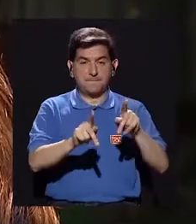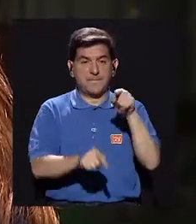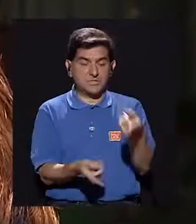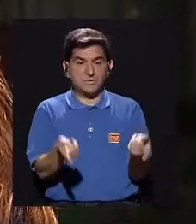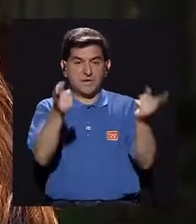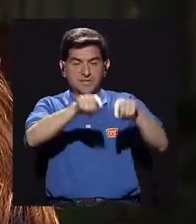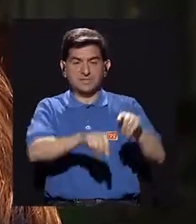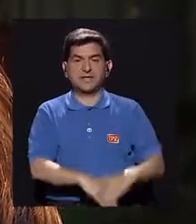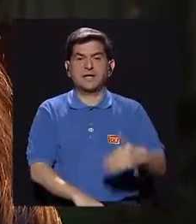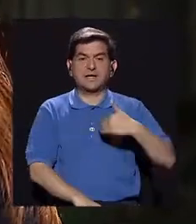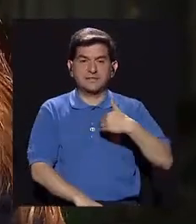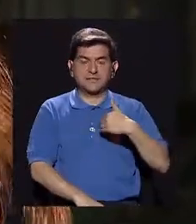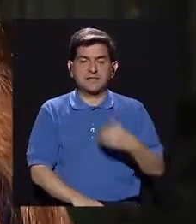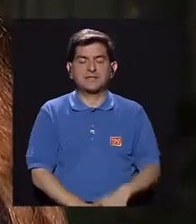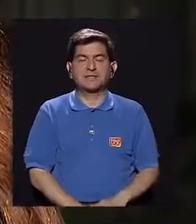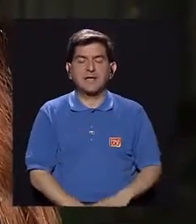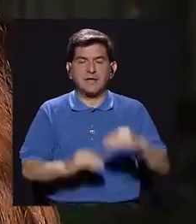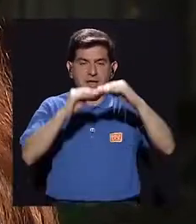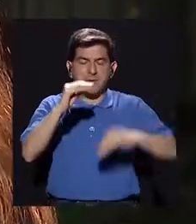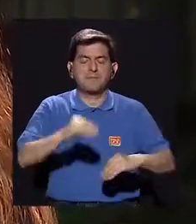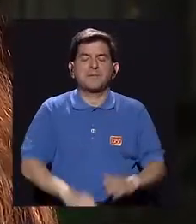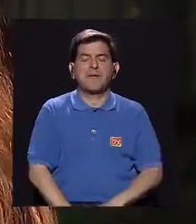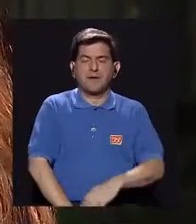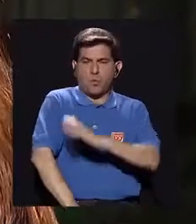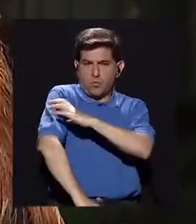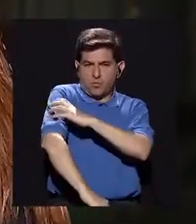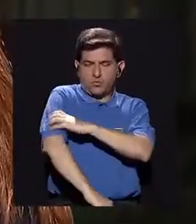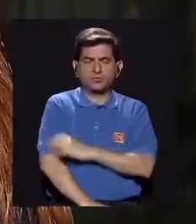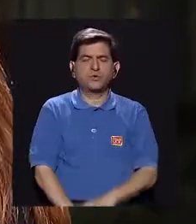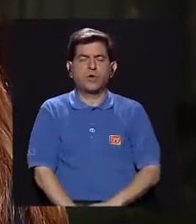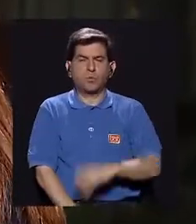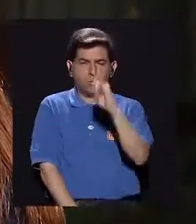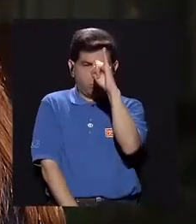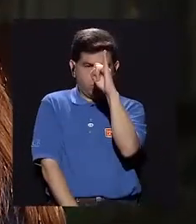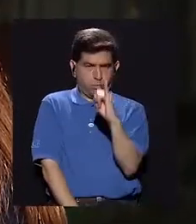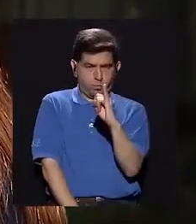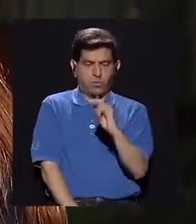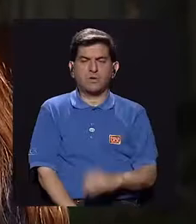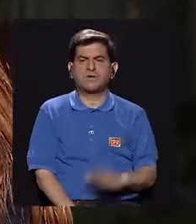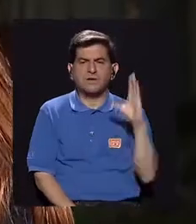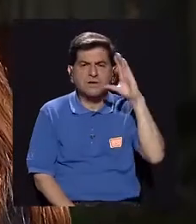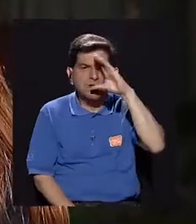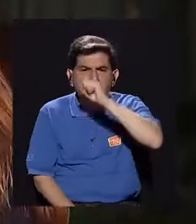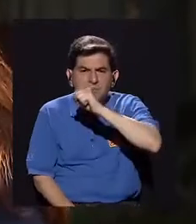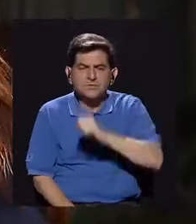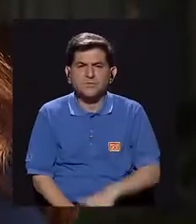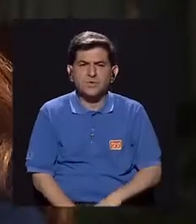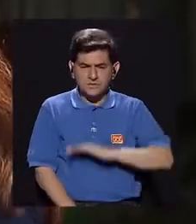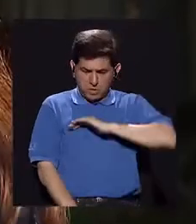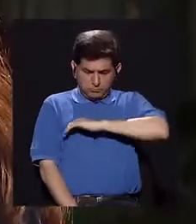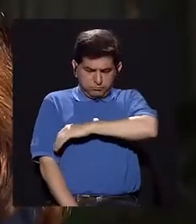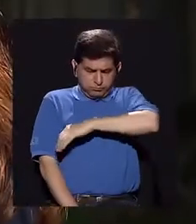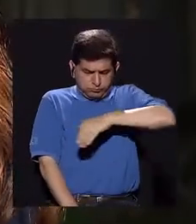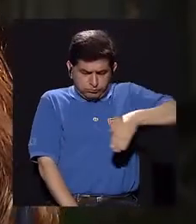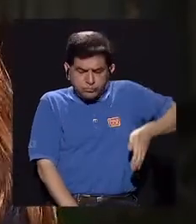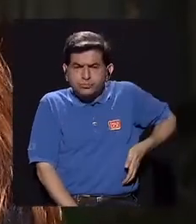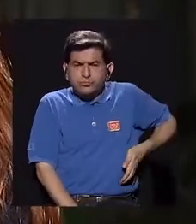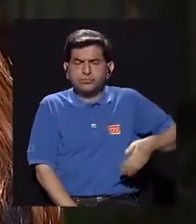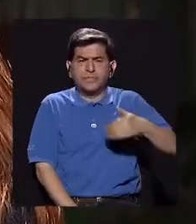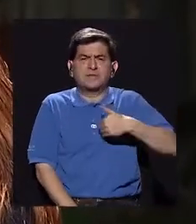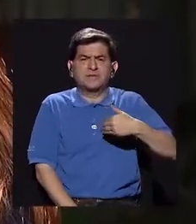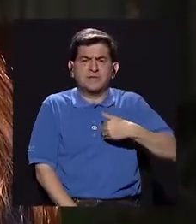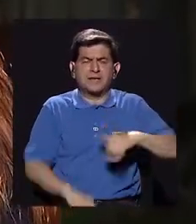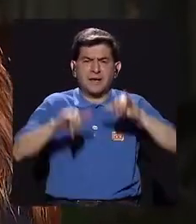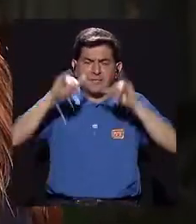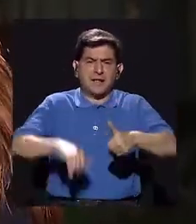paciente que vamos a ver que tiene pérdida de la masa muscular, ¿verdad? Se ve adelgazado. Lo podemos ver panzoncito, ¿por qué? Porque